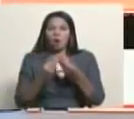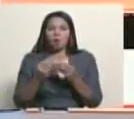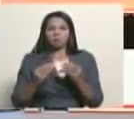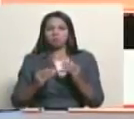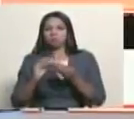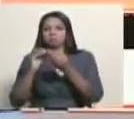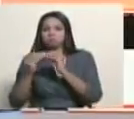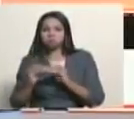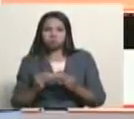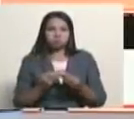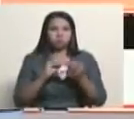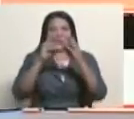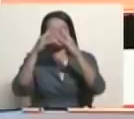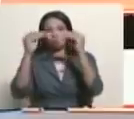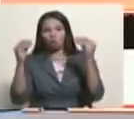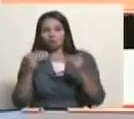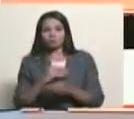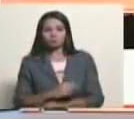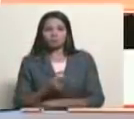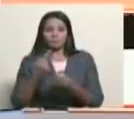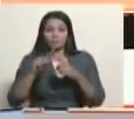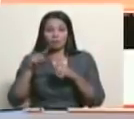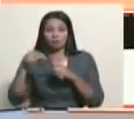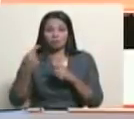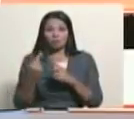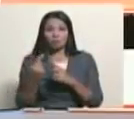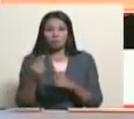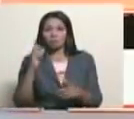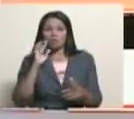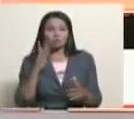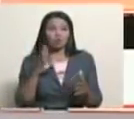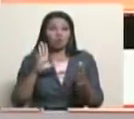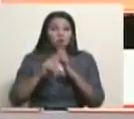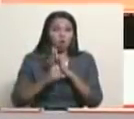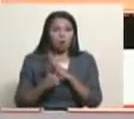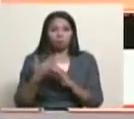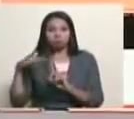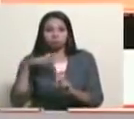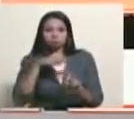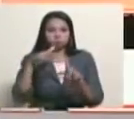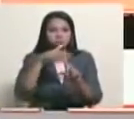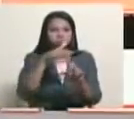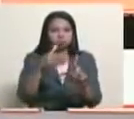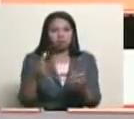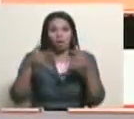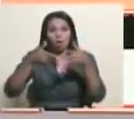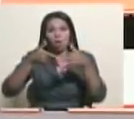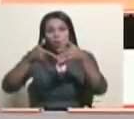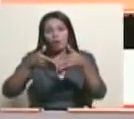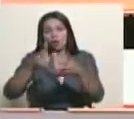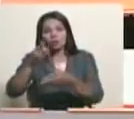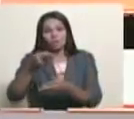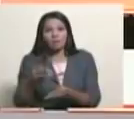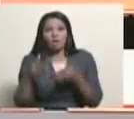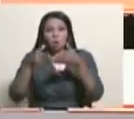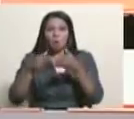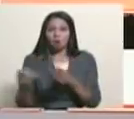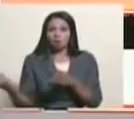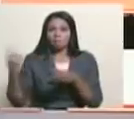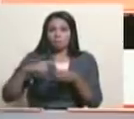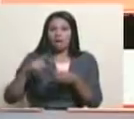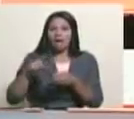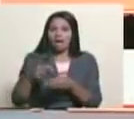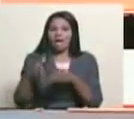sobreponernos. Y luego, cuando no nos roban el dinero, nos persiguen los barcos. El barco que traía